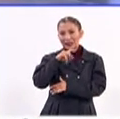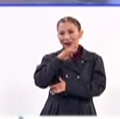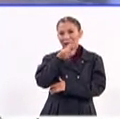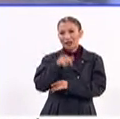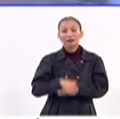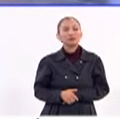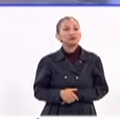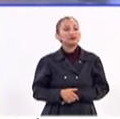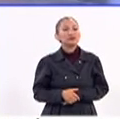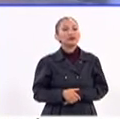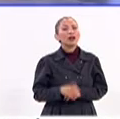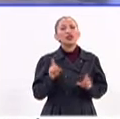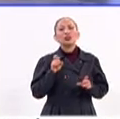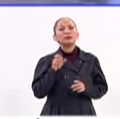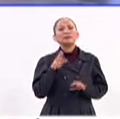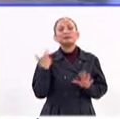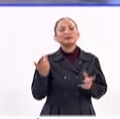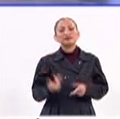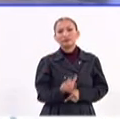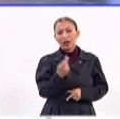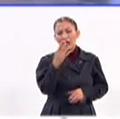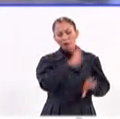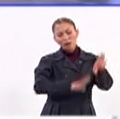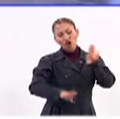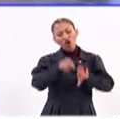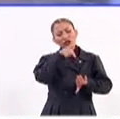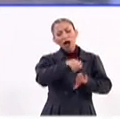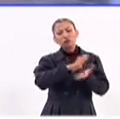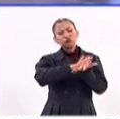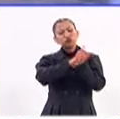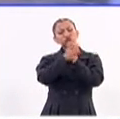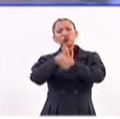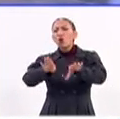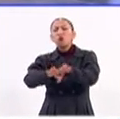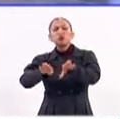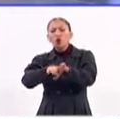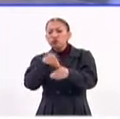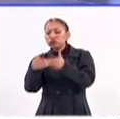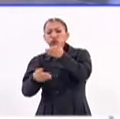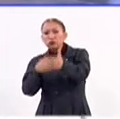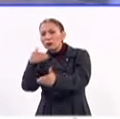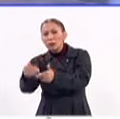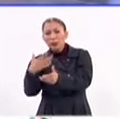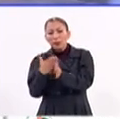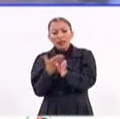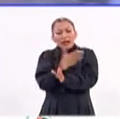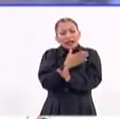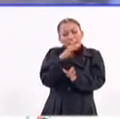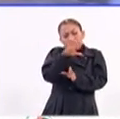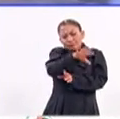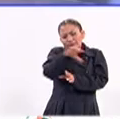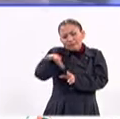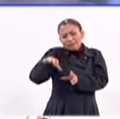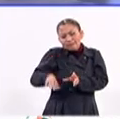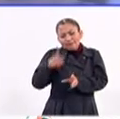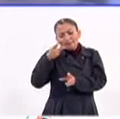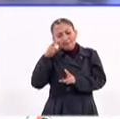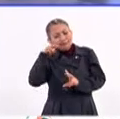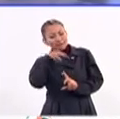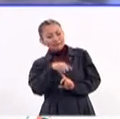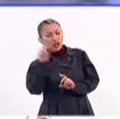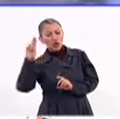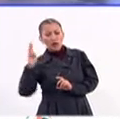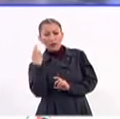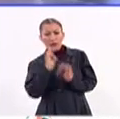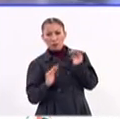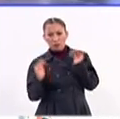Interfaz. Doctor, la biología, ¿cómo ha evolucionado y desde qué aspectos lo aborda una